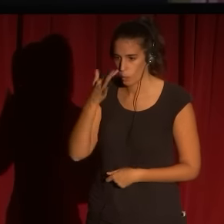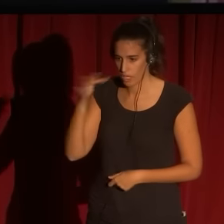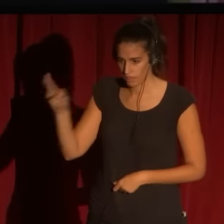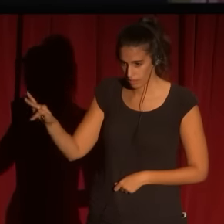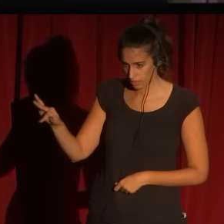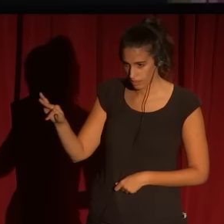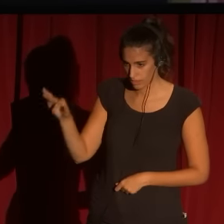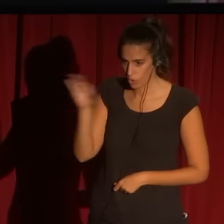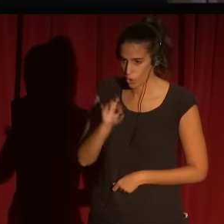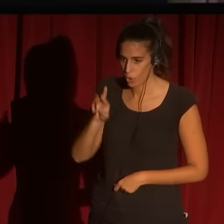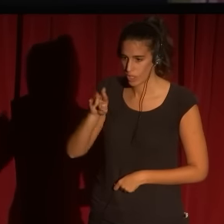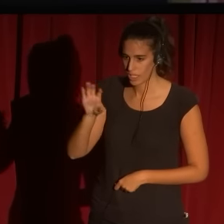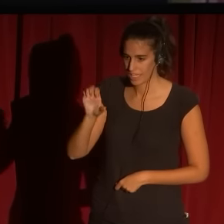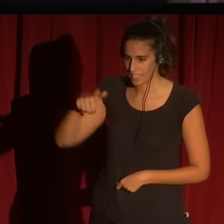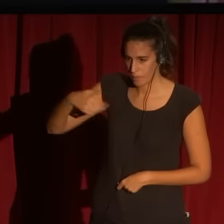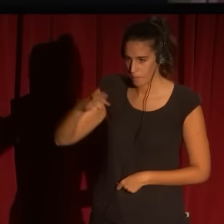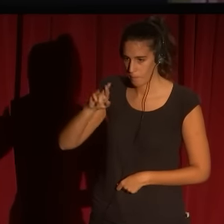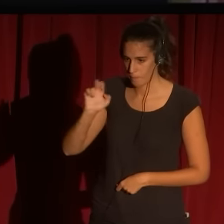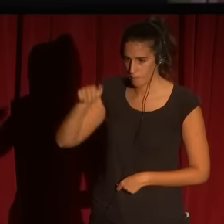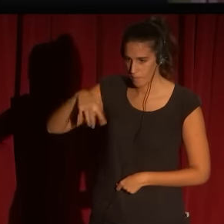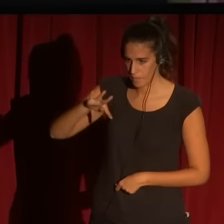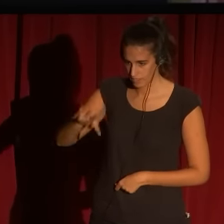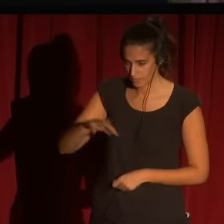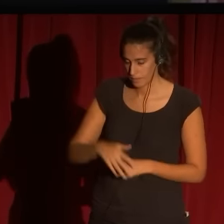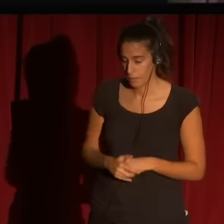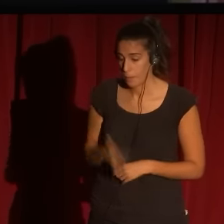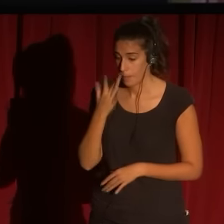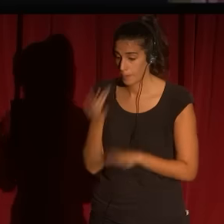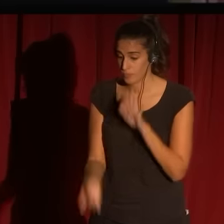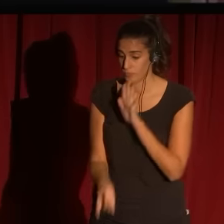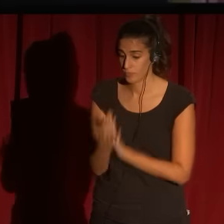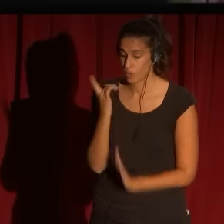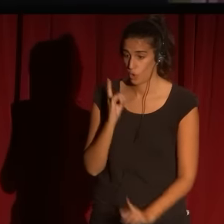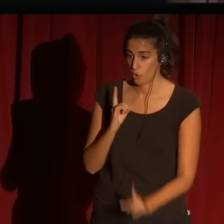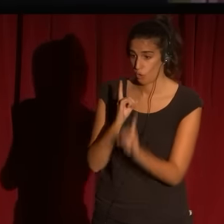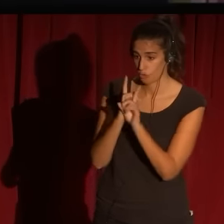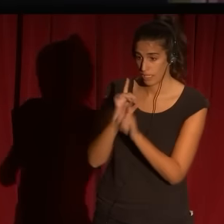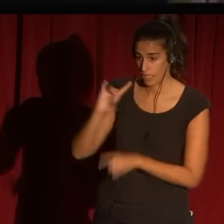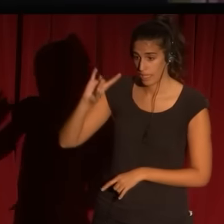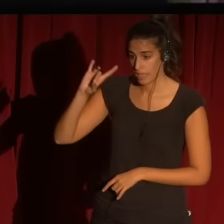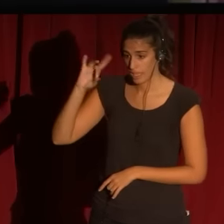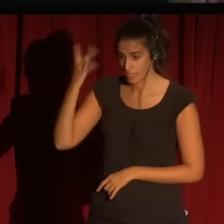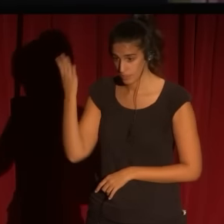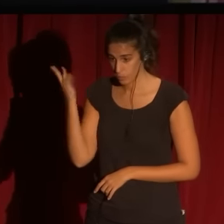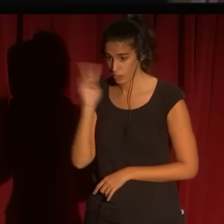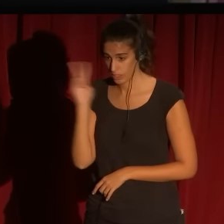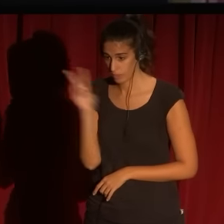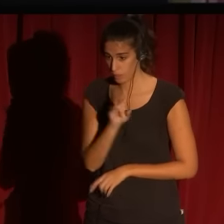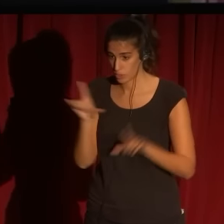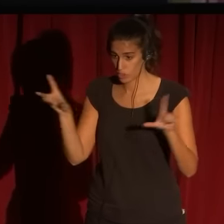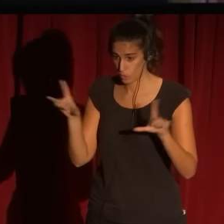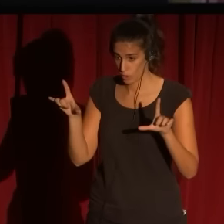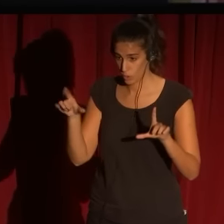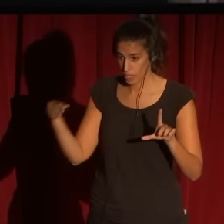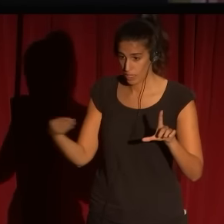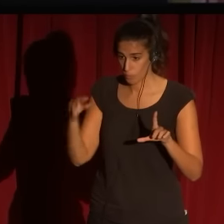ejemplo como algún rembran no Bueno pues todo eso ha surgido en contraposición al idealismo que que vemos en este cuadro del Bosco